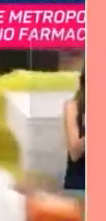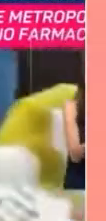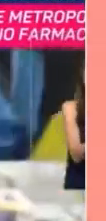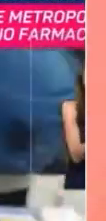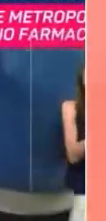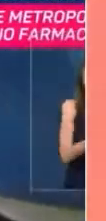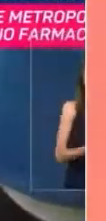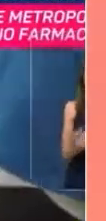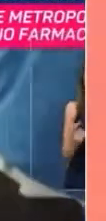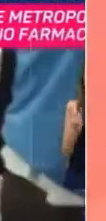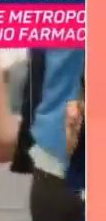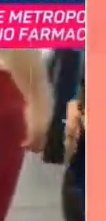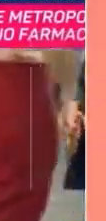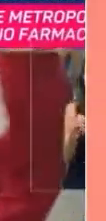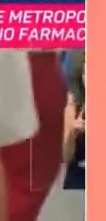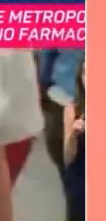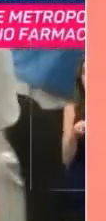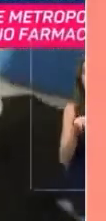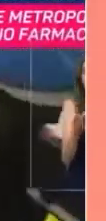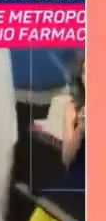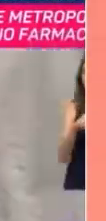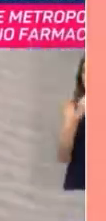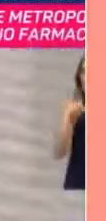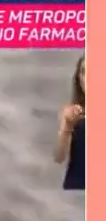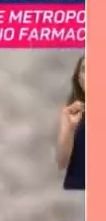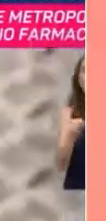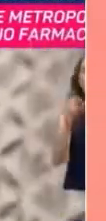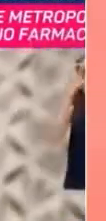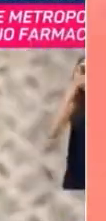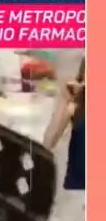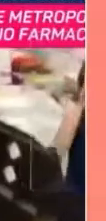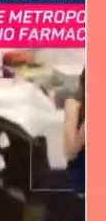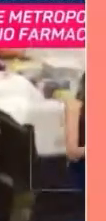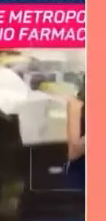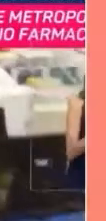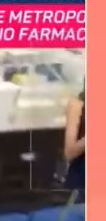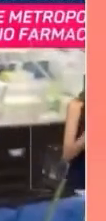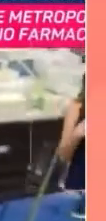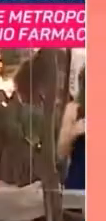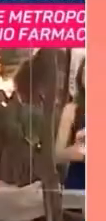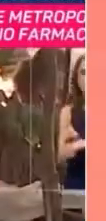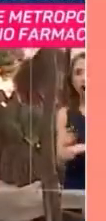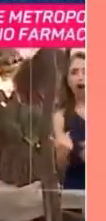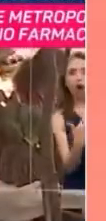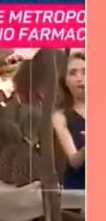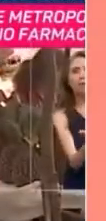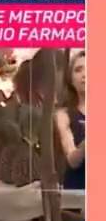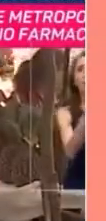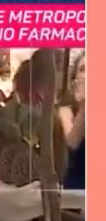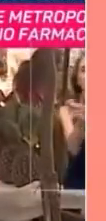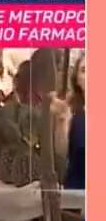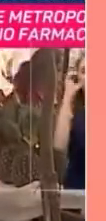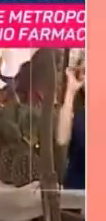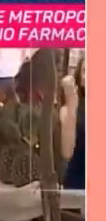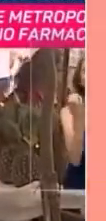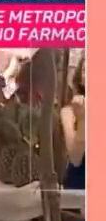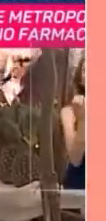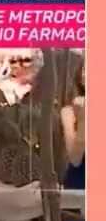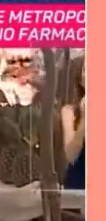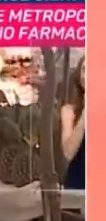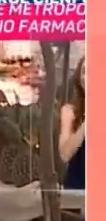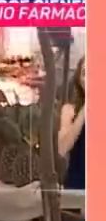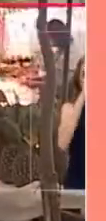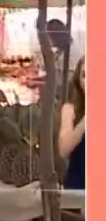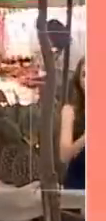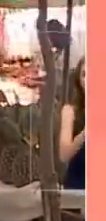la autoridad reacciona. Realiza fiscalizaciones, pero todos sabemos que son esporádicas Y luego que